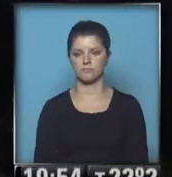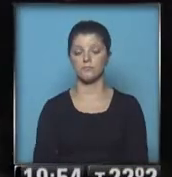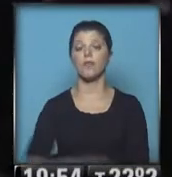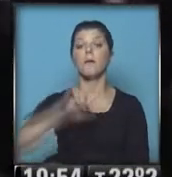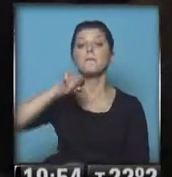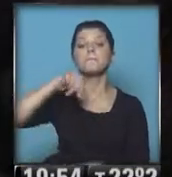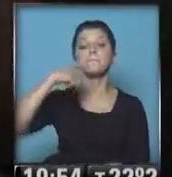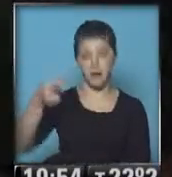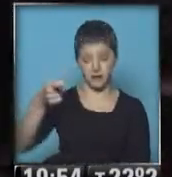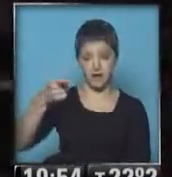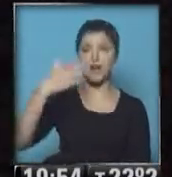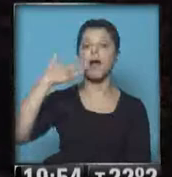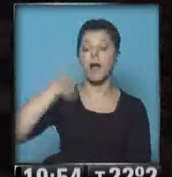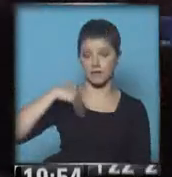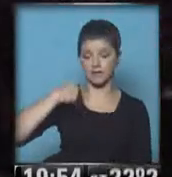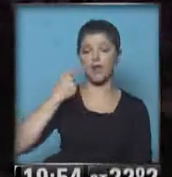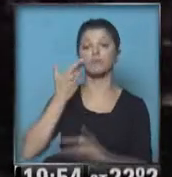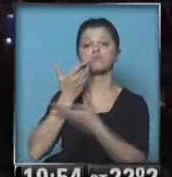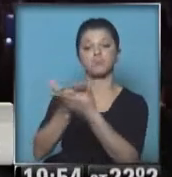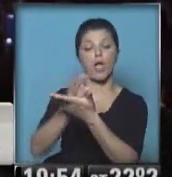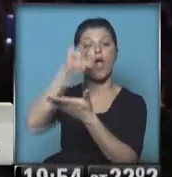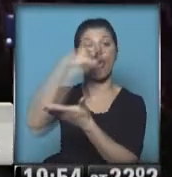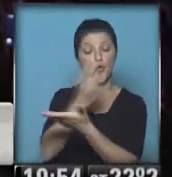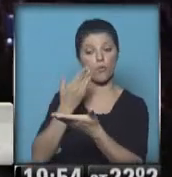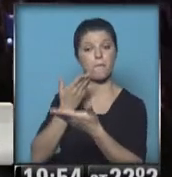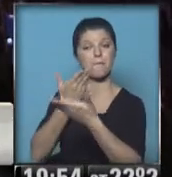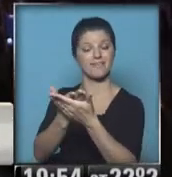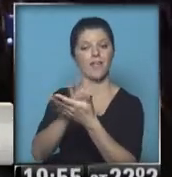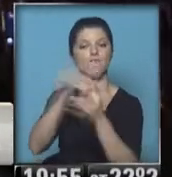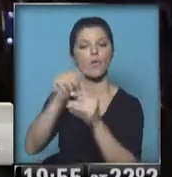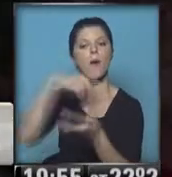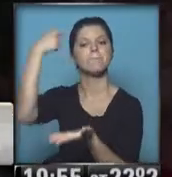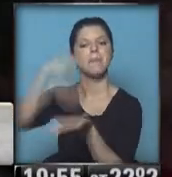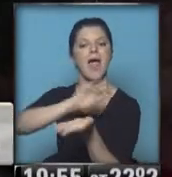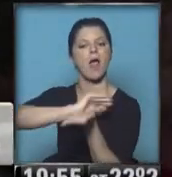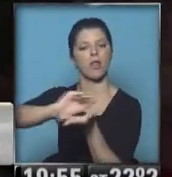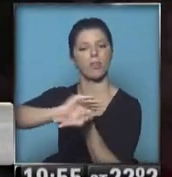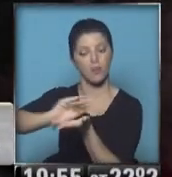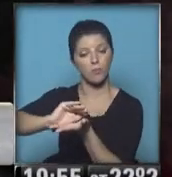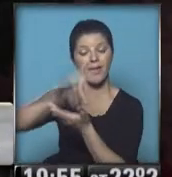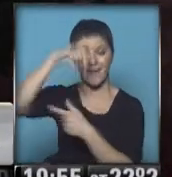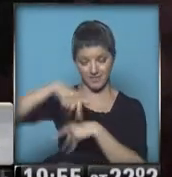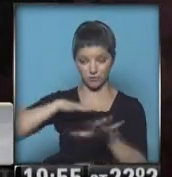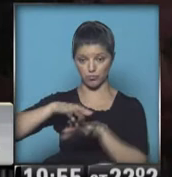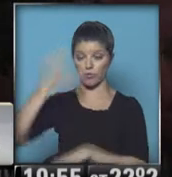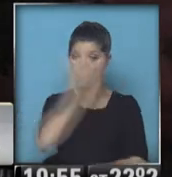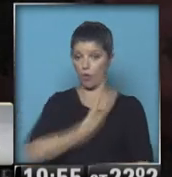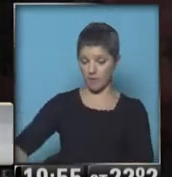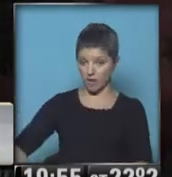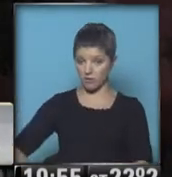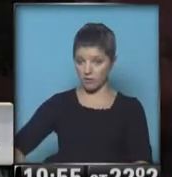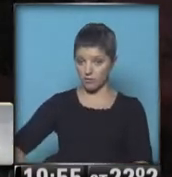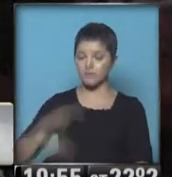Mañana la República Argentina presente ante Naciones Unidas su propuesta de pago soberano de la deuda. La iniciativa del gobierno, reiteramos,